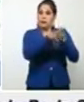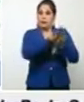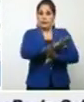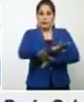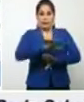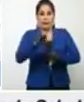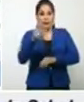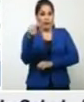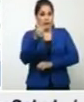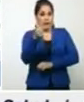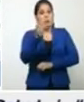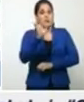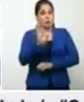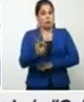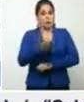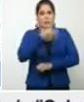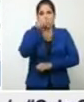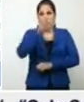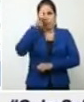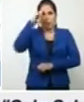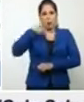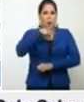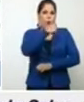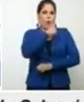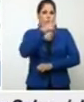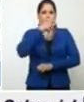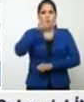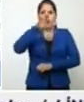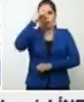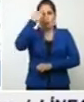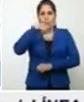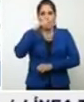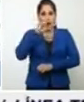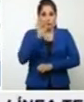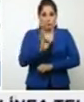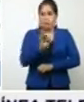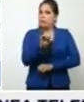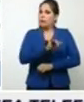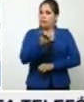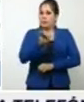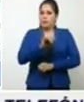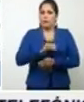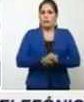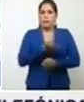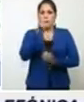COVID-19, así destacó también el doctor Durán. Se reportan